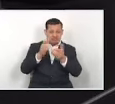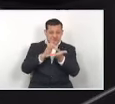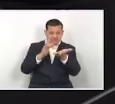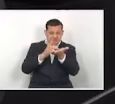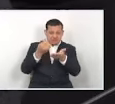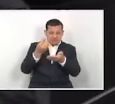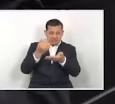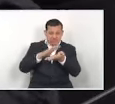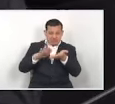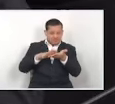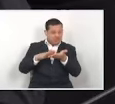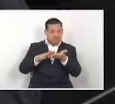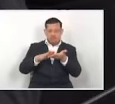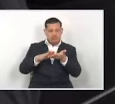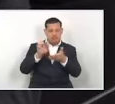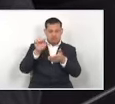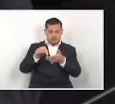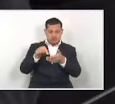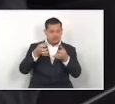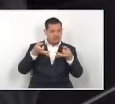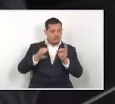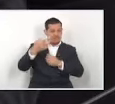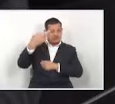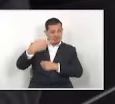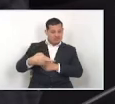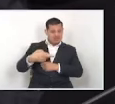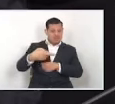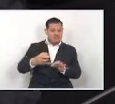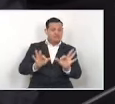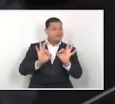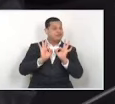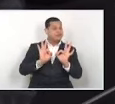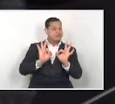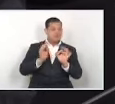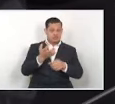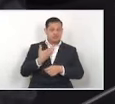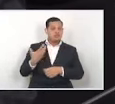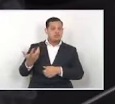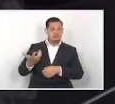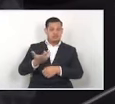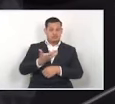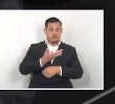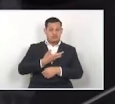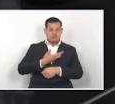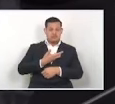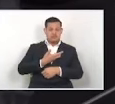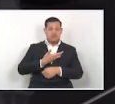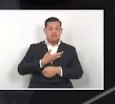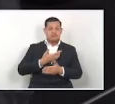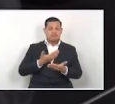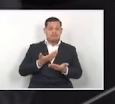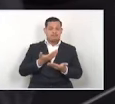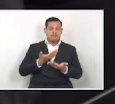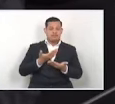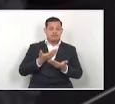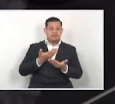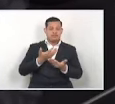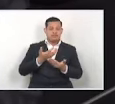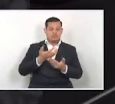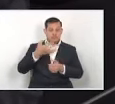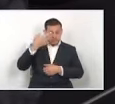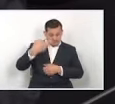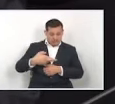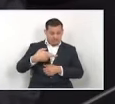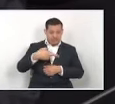Precisamente esa es la fórmula realmente perfecta para que nosotros, con propiedad puedo decirle